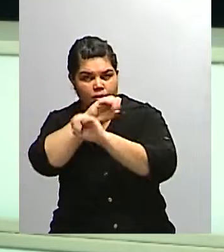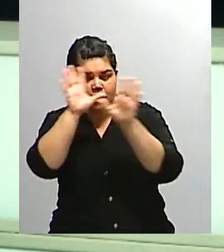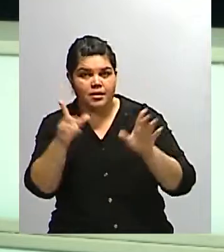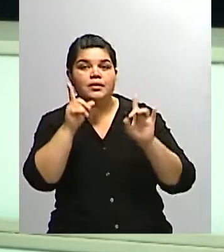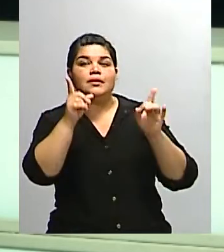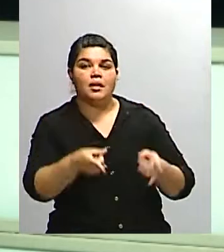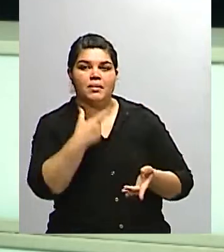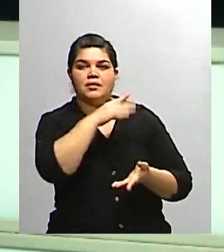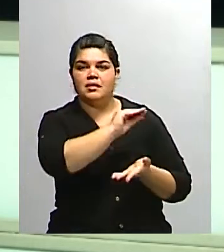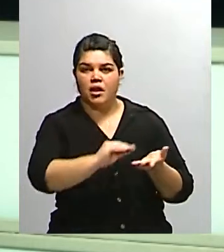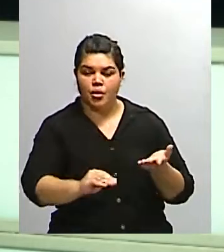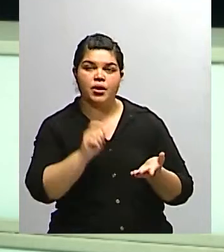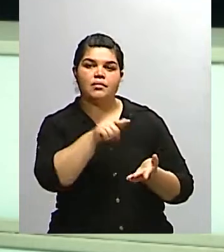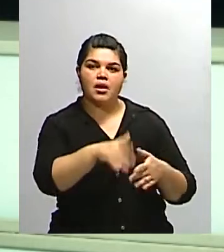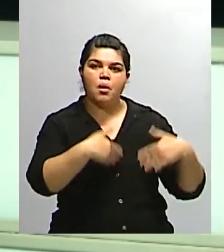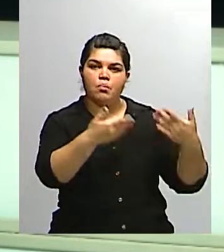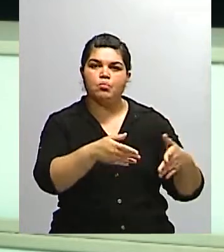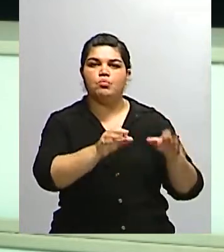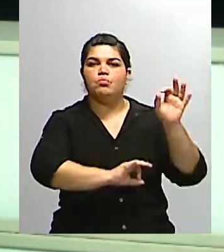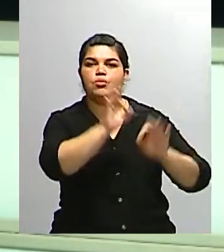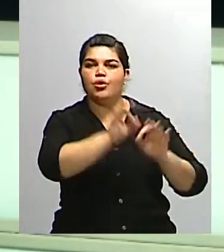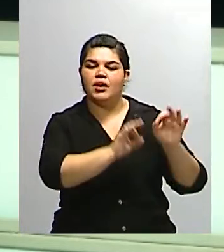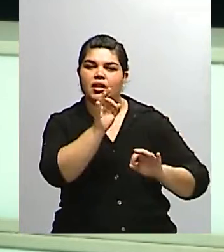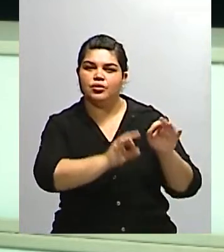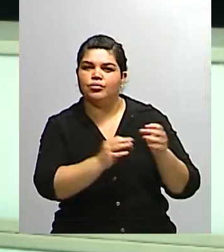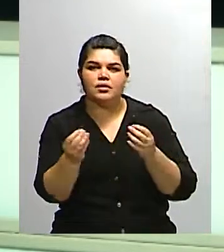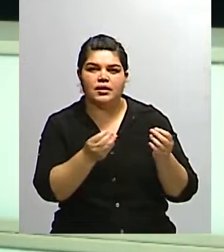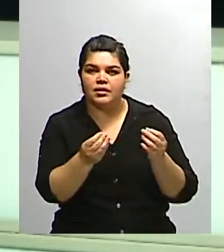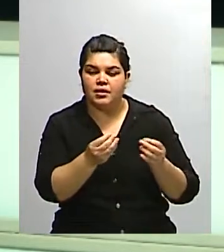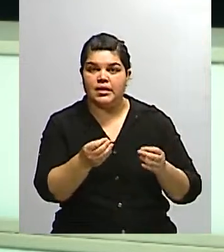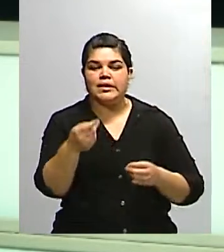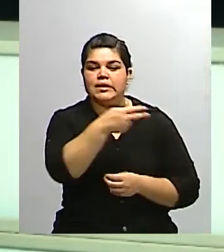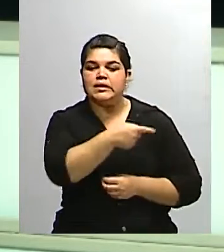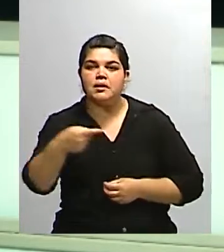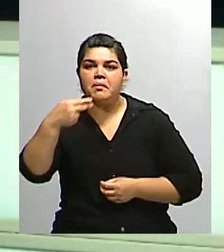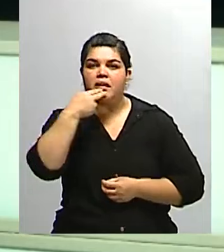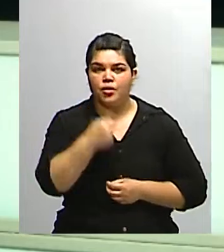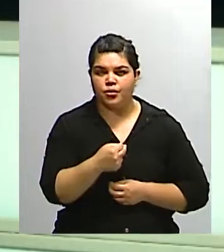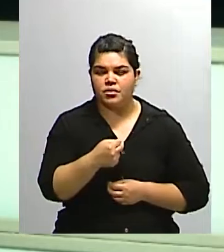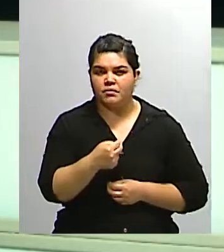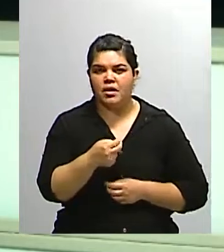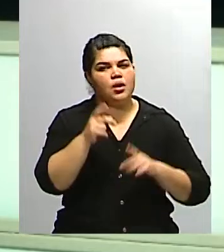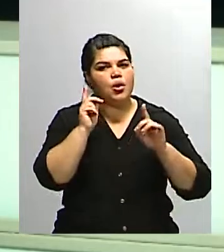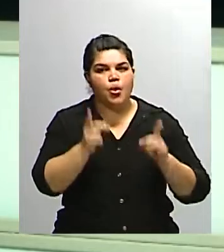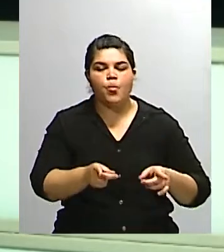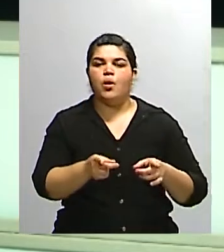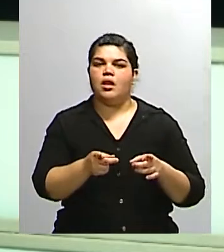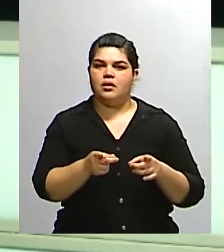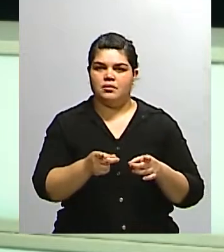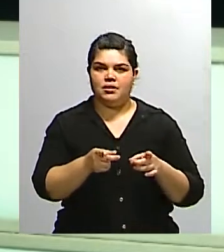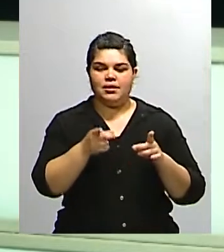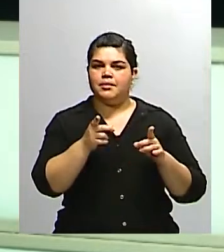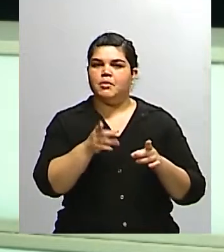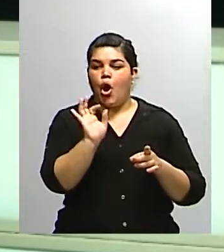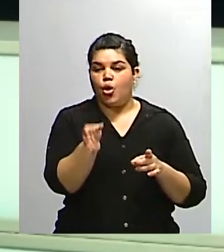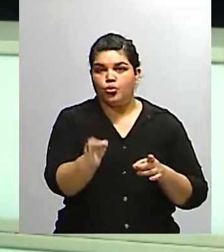legisladora que avanzó con un proyecto en relación a establecer la Semana Rosa. Más allá de todas las actividades que se desarrollan